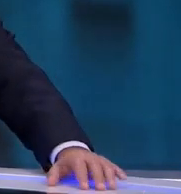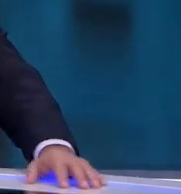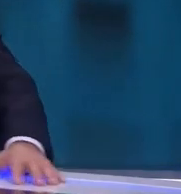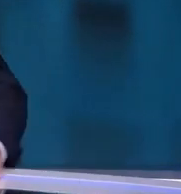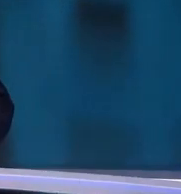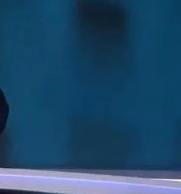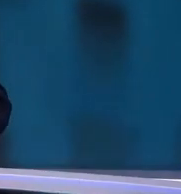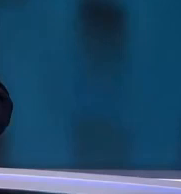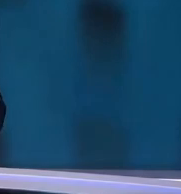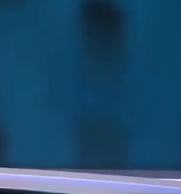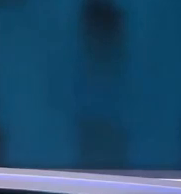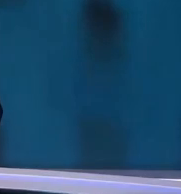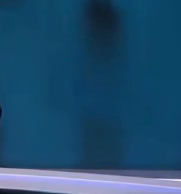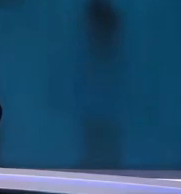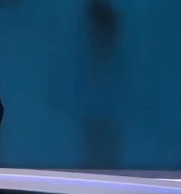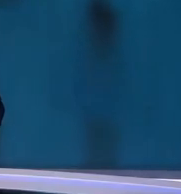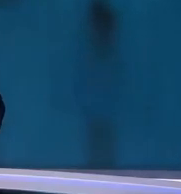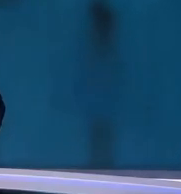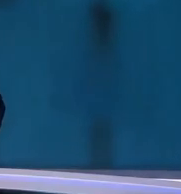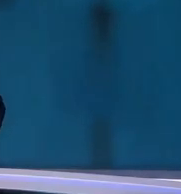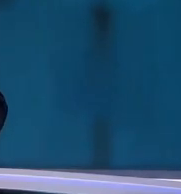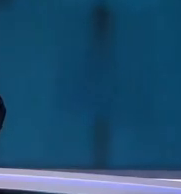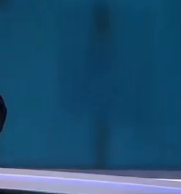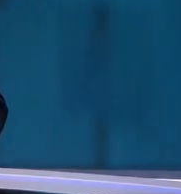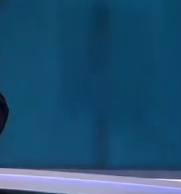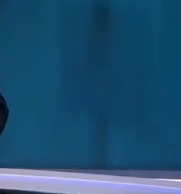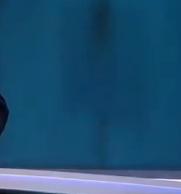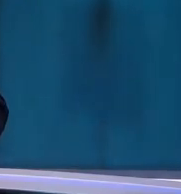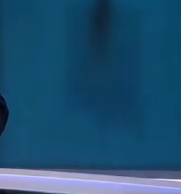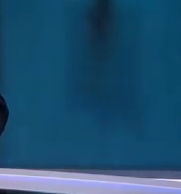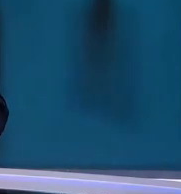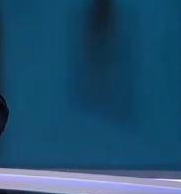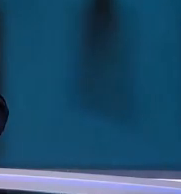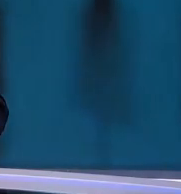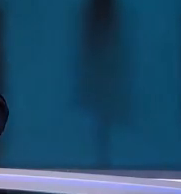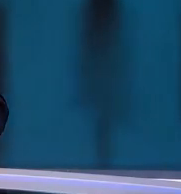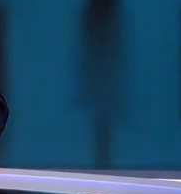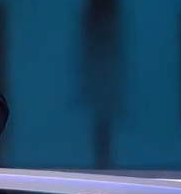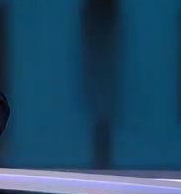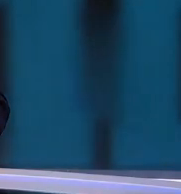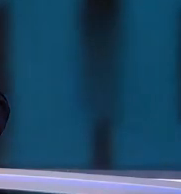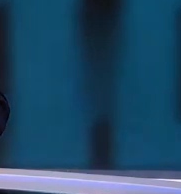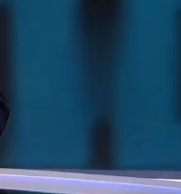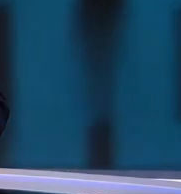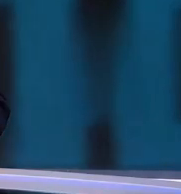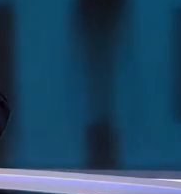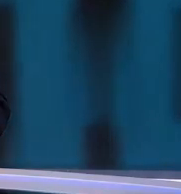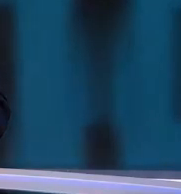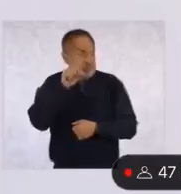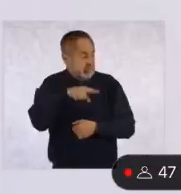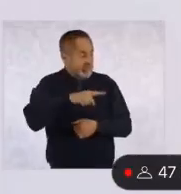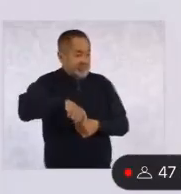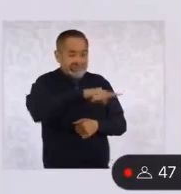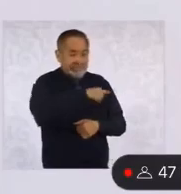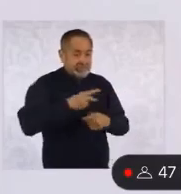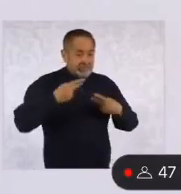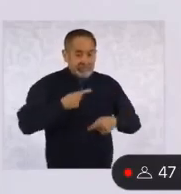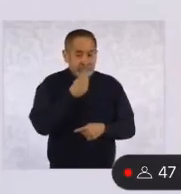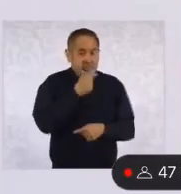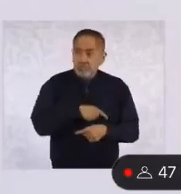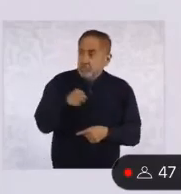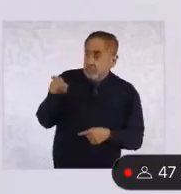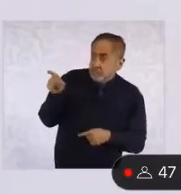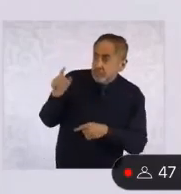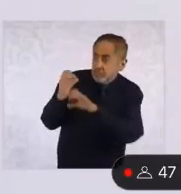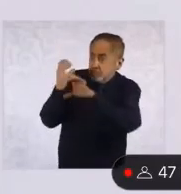Qué triste hecho de inicio de gobierno. Vamos a ver qué sigue en este caso. Anoche, sobre